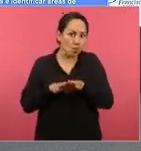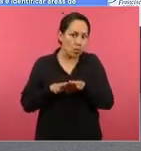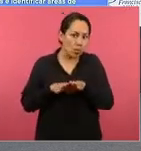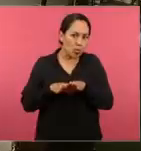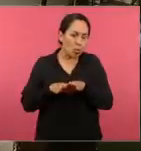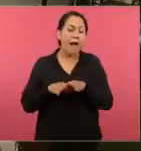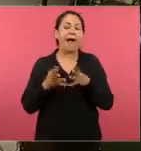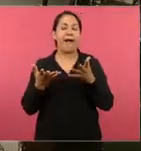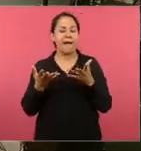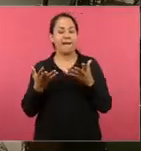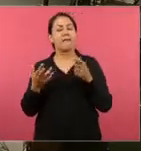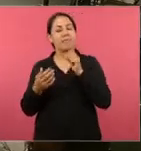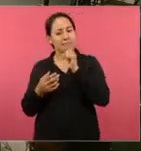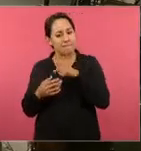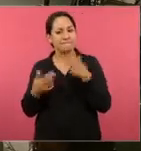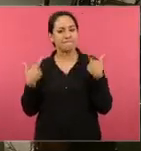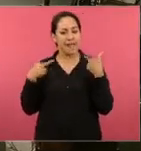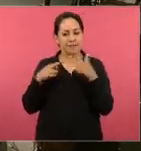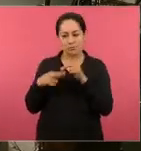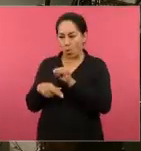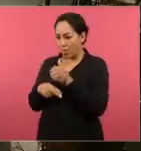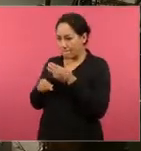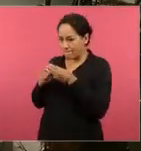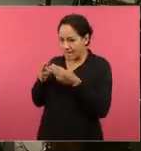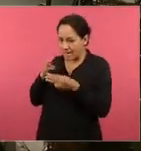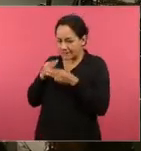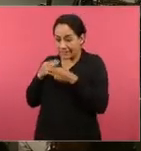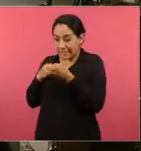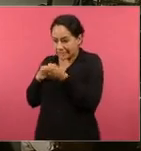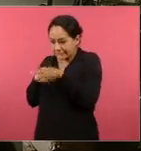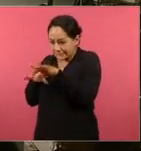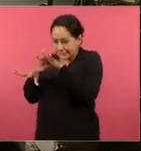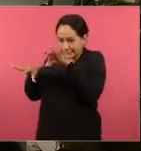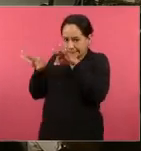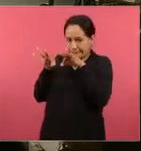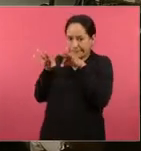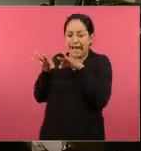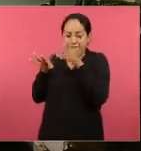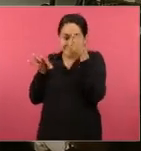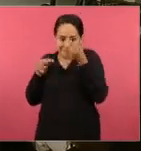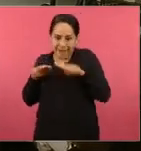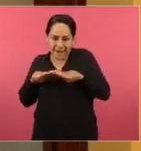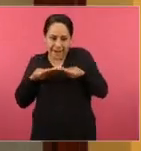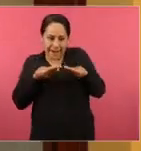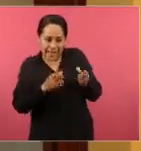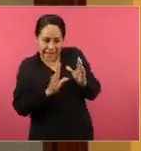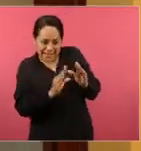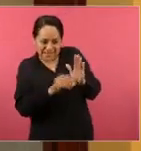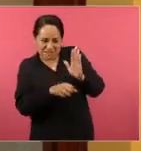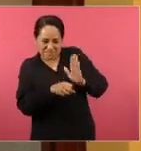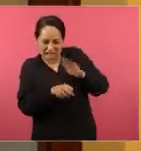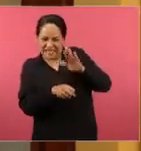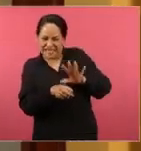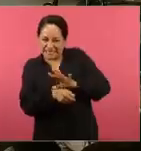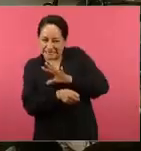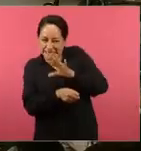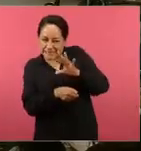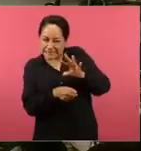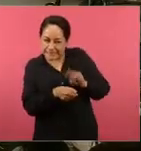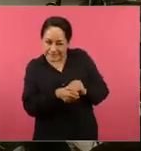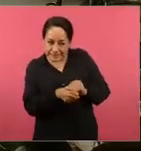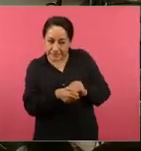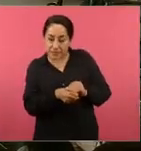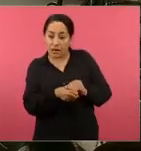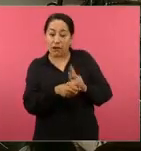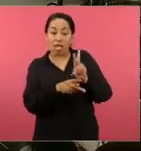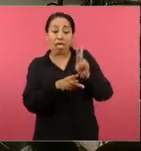los otros materiales y de otros para fortalecer ese contenido. Es decir, no se va a quedar así como de